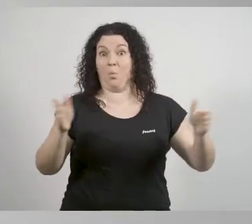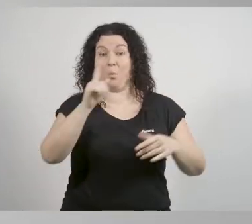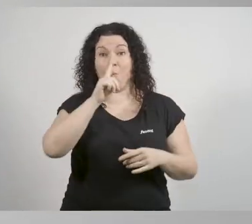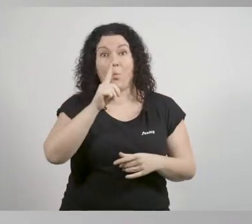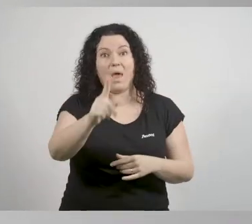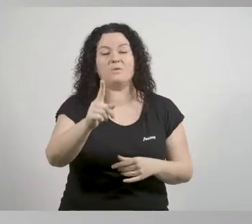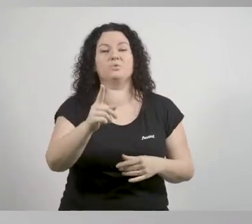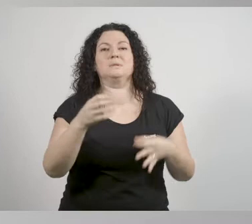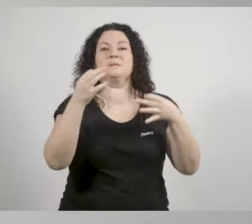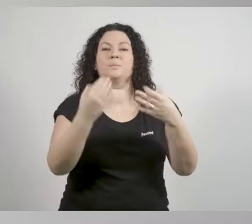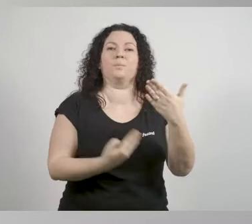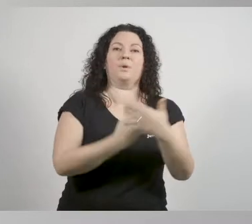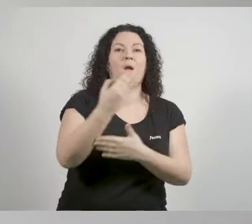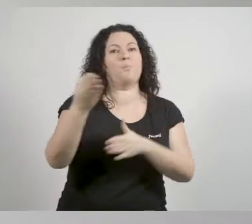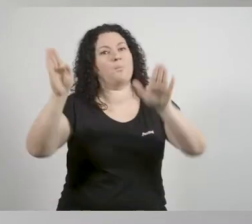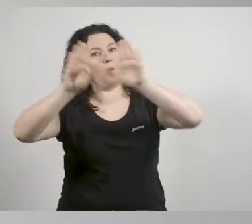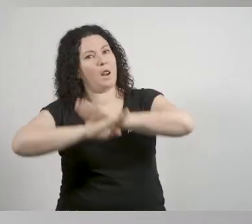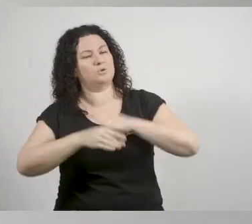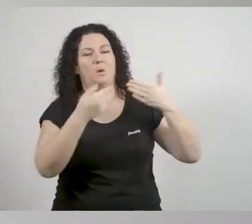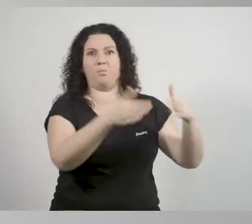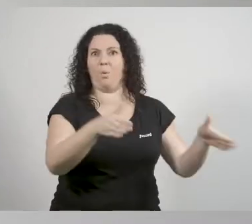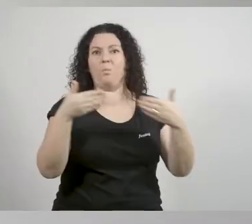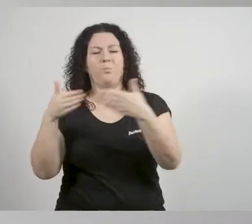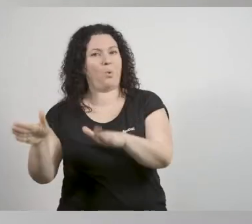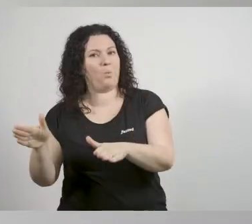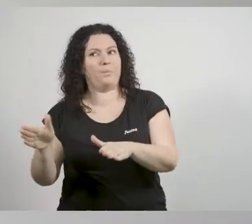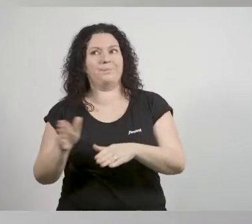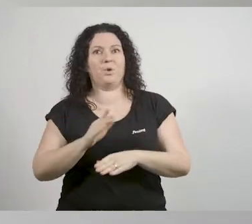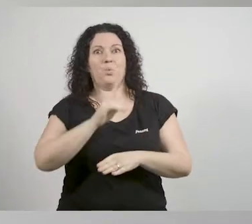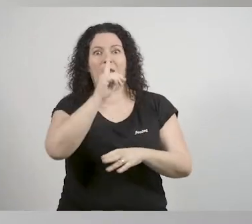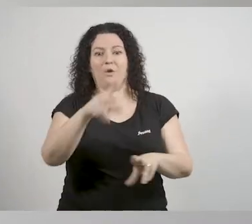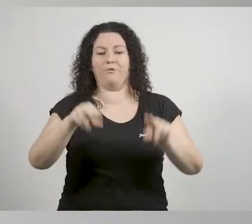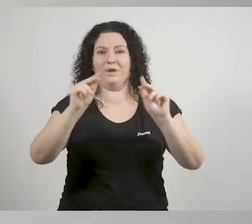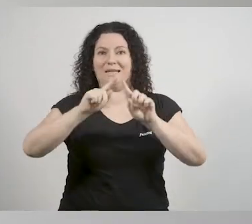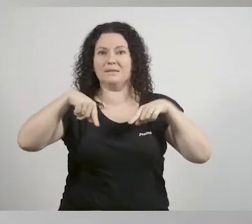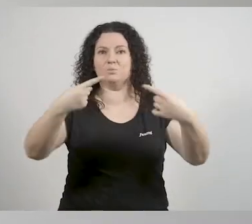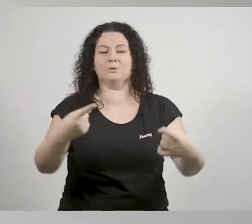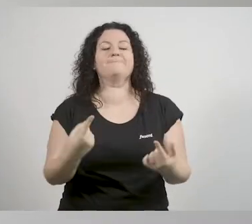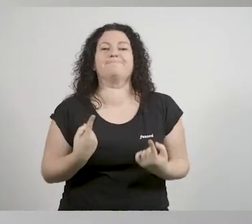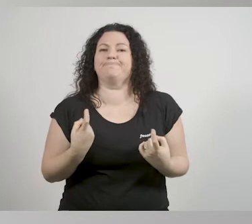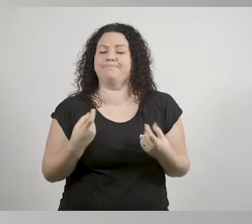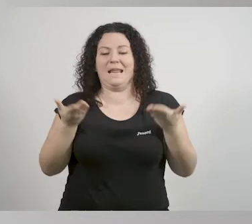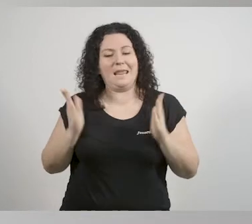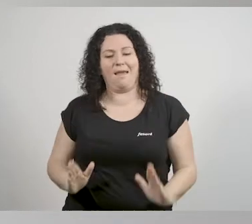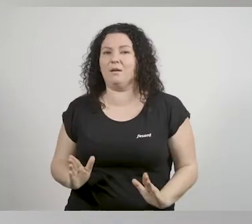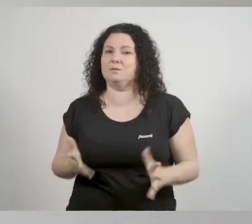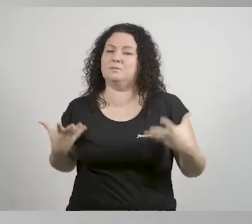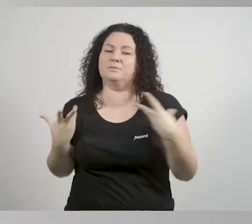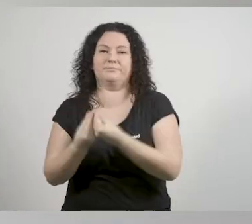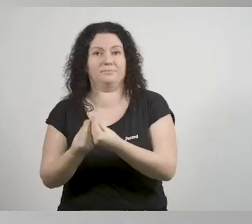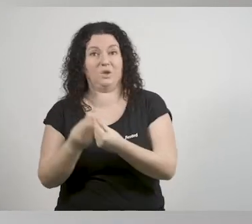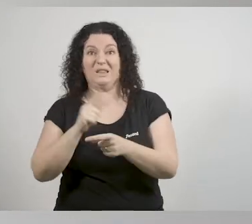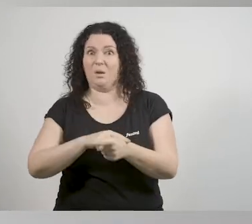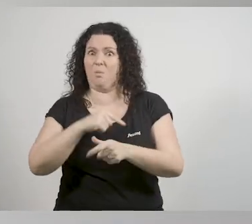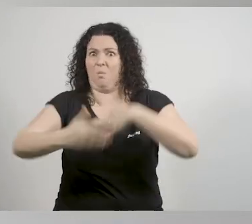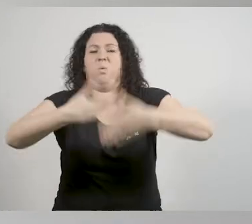el primer año estuvimos abriendo día y noche, y al finalizar el primer año decidimos que necesitábamos pasar tiempo con